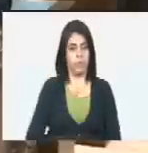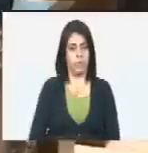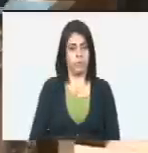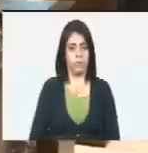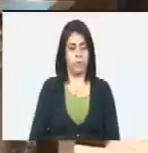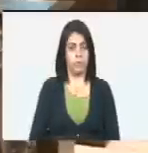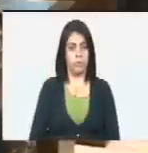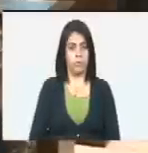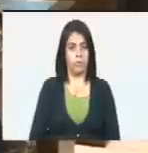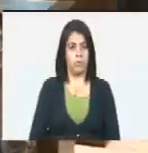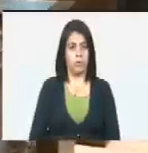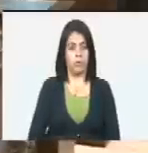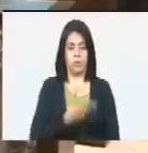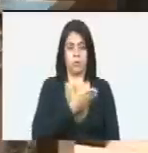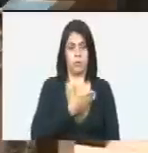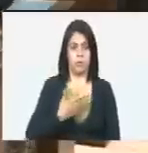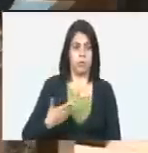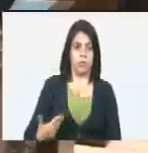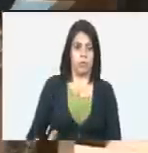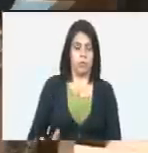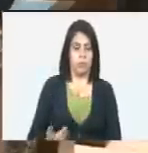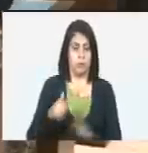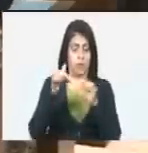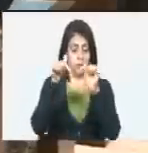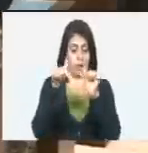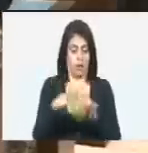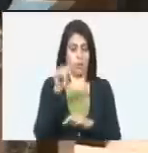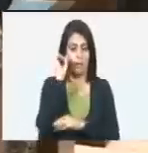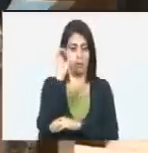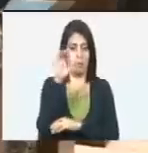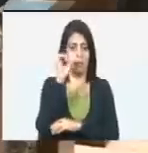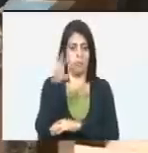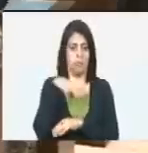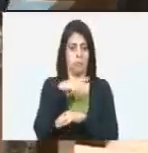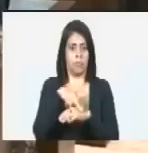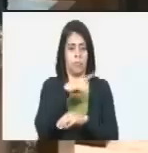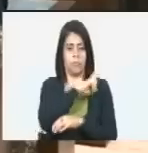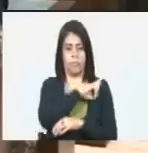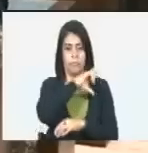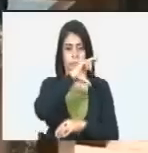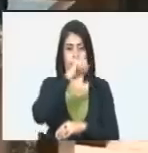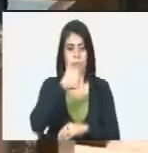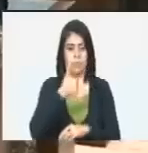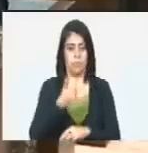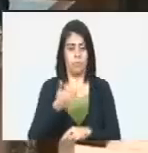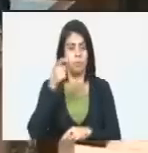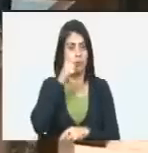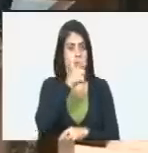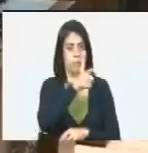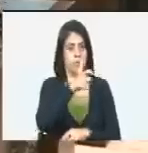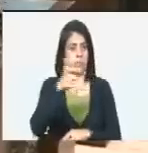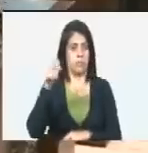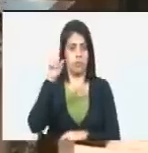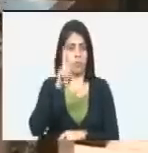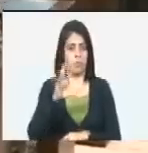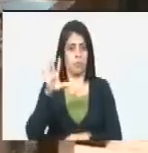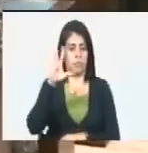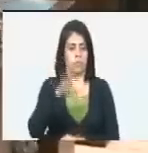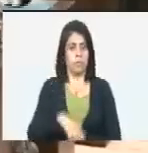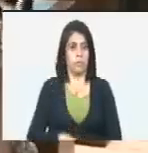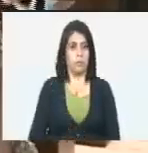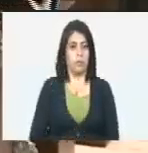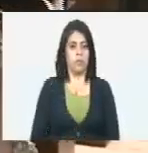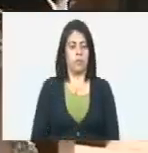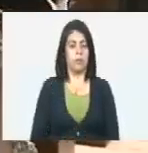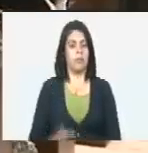el presidente, con este parlamento y su directiva, con el pueblo de Venezuela, con los sectores que